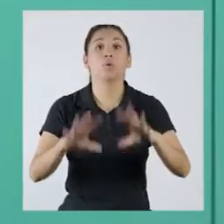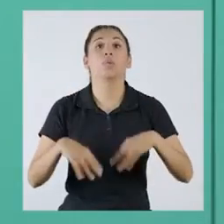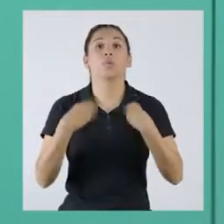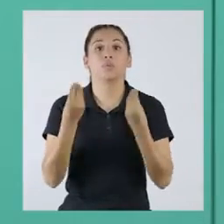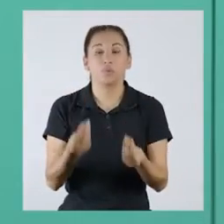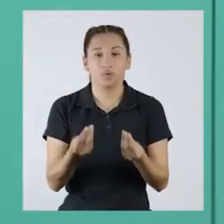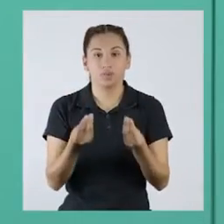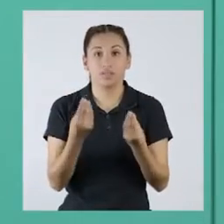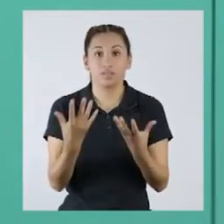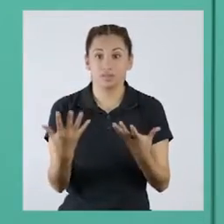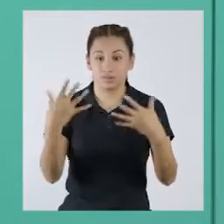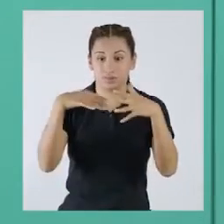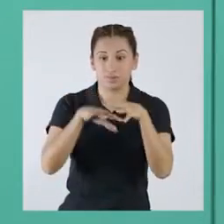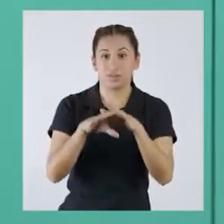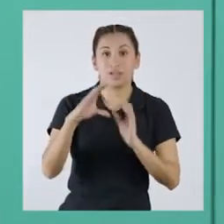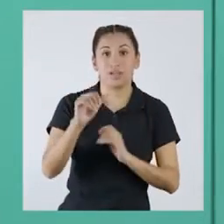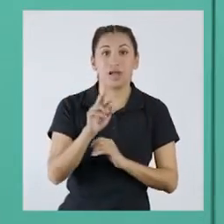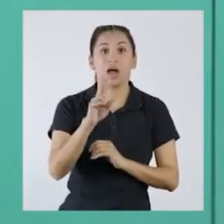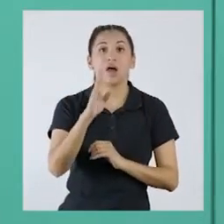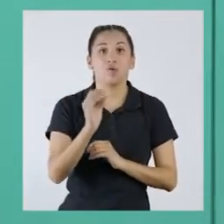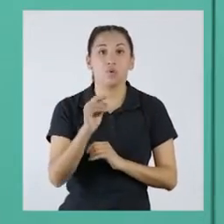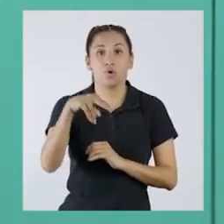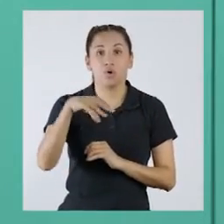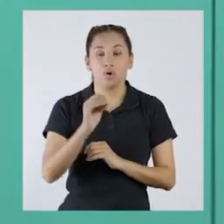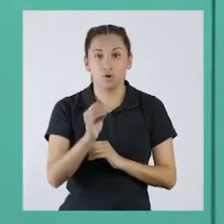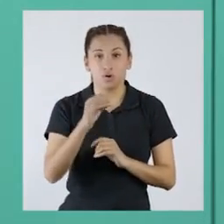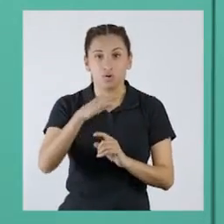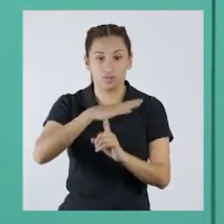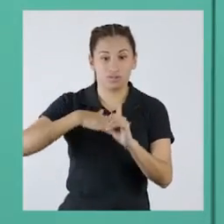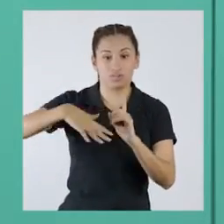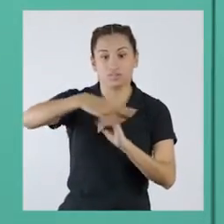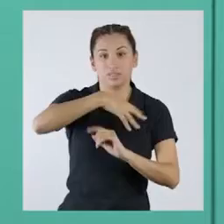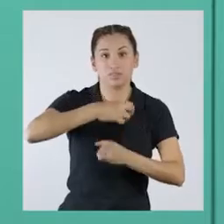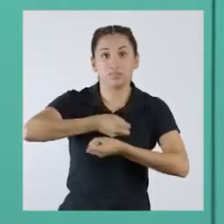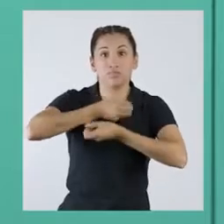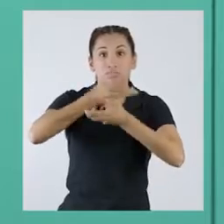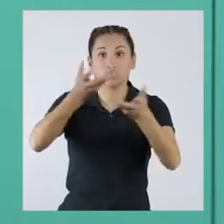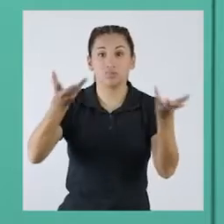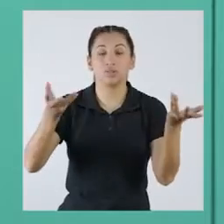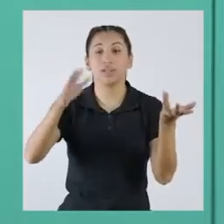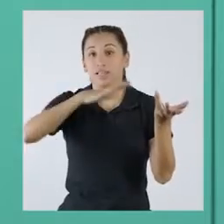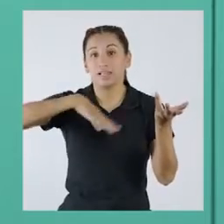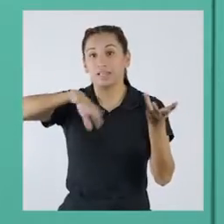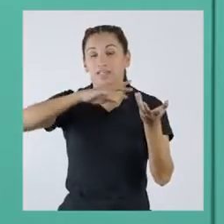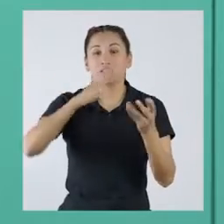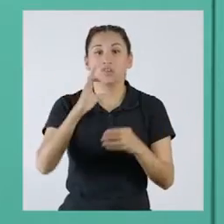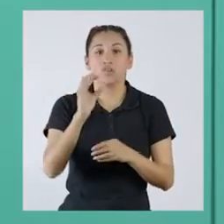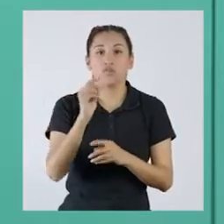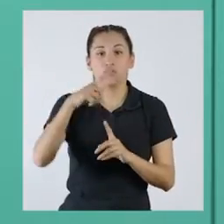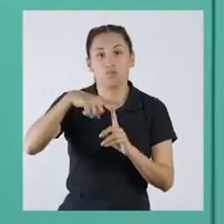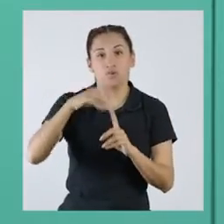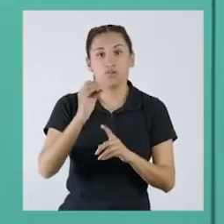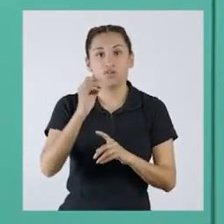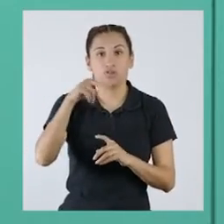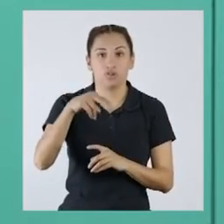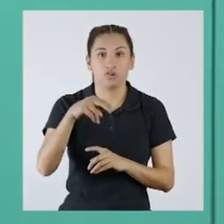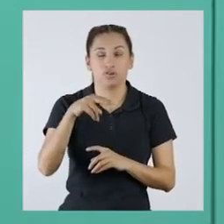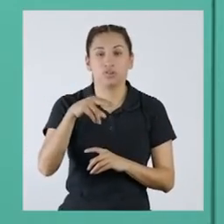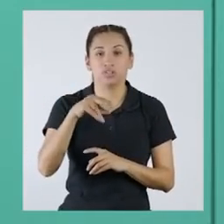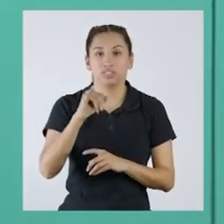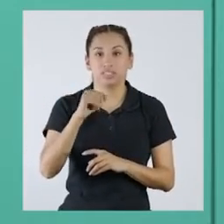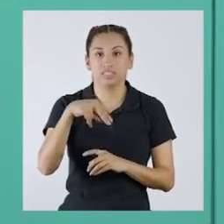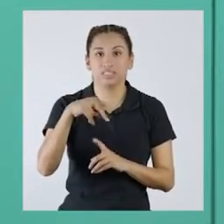¿Por qué? Introducen el carbono y energía al ecosistema. Estos organismos